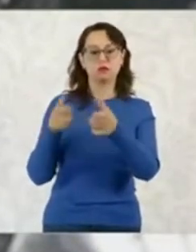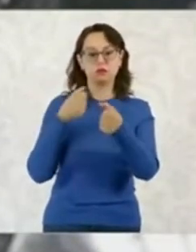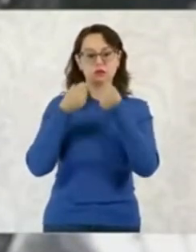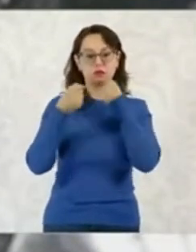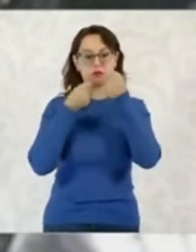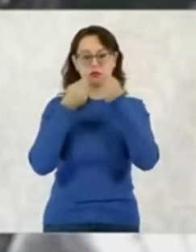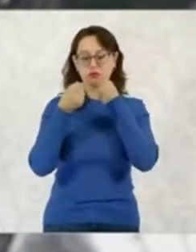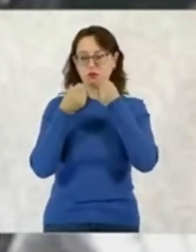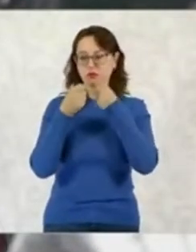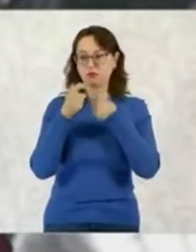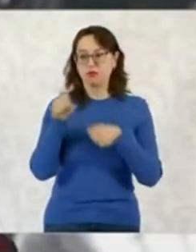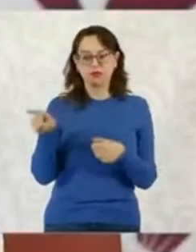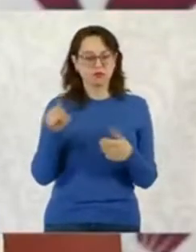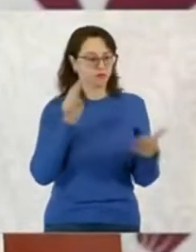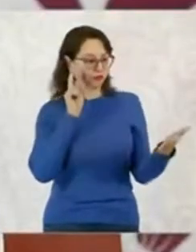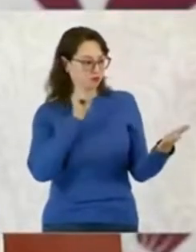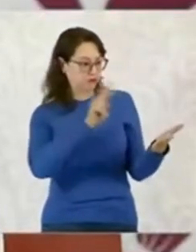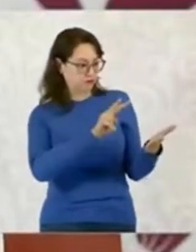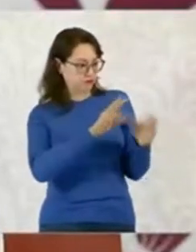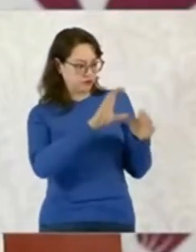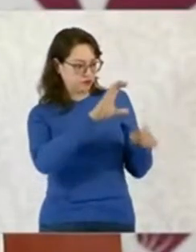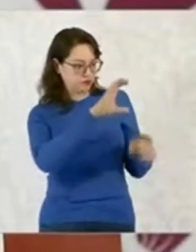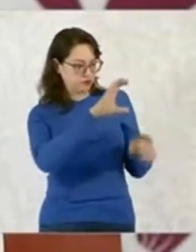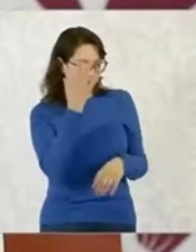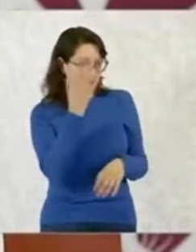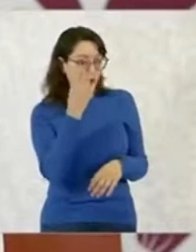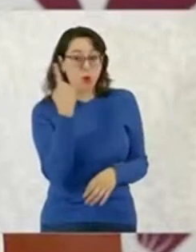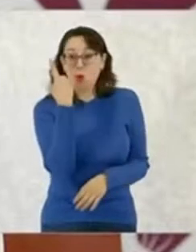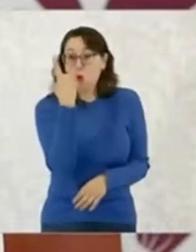por una fotografía hace todo